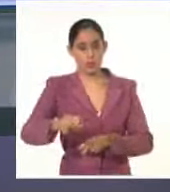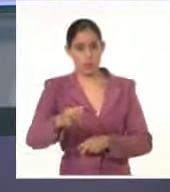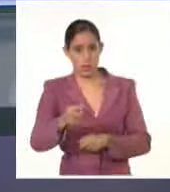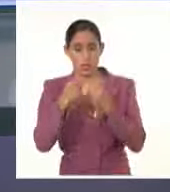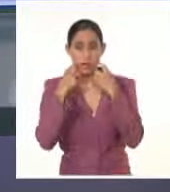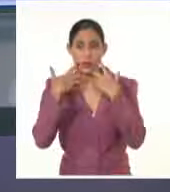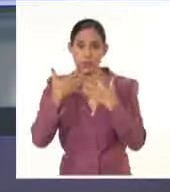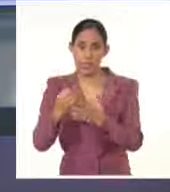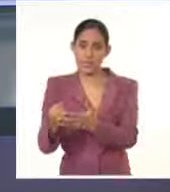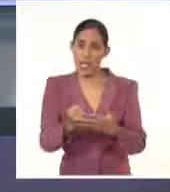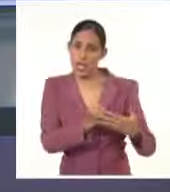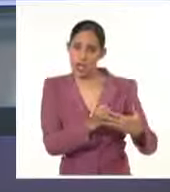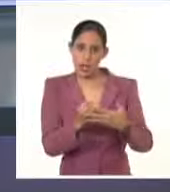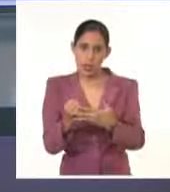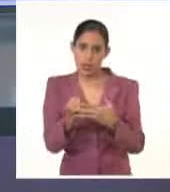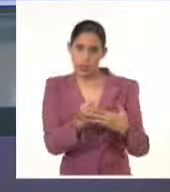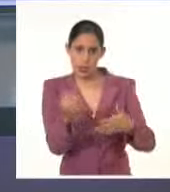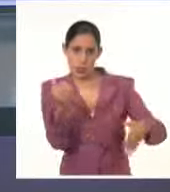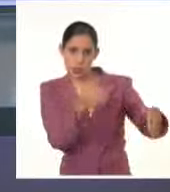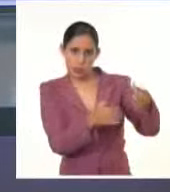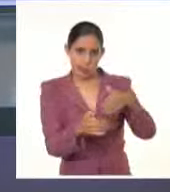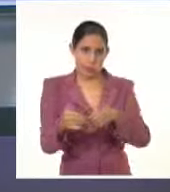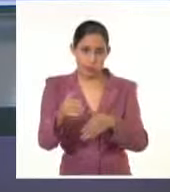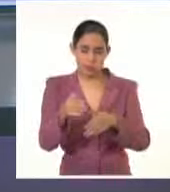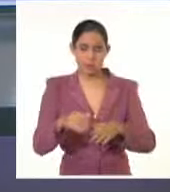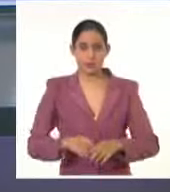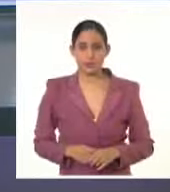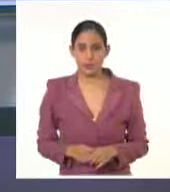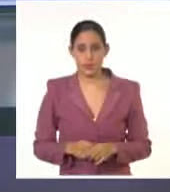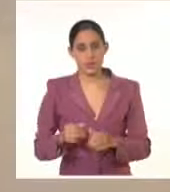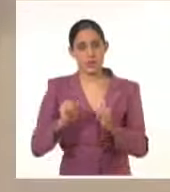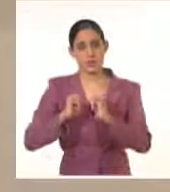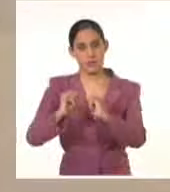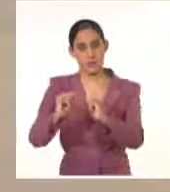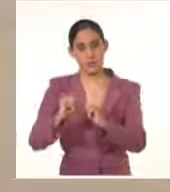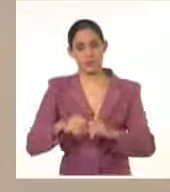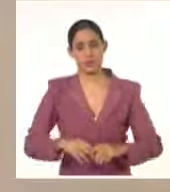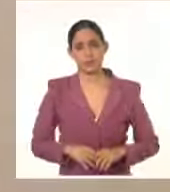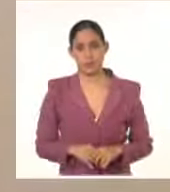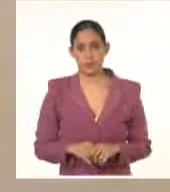en solidaridad hacia la tierra del Guaso. Los detalles en el siguiente reporte.